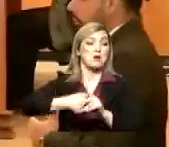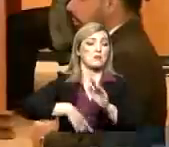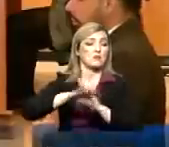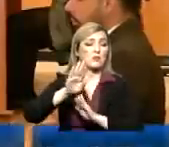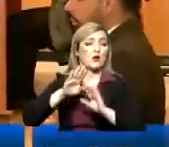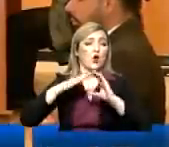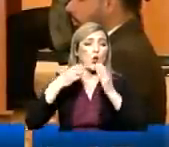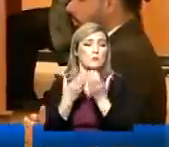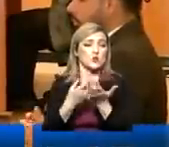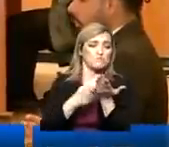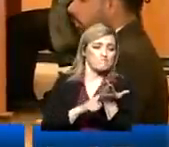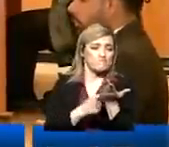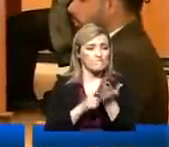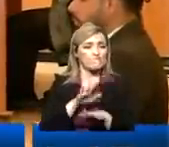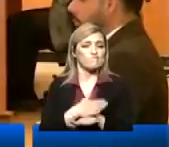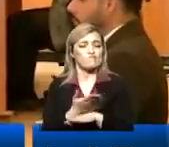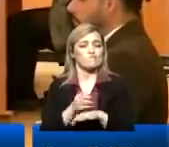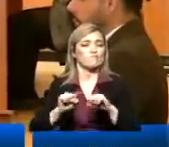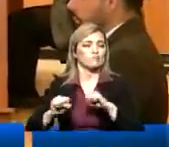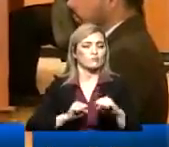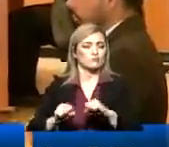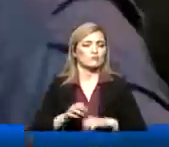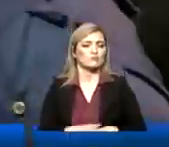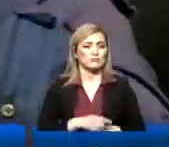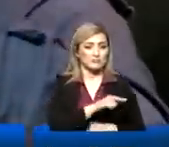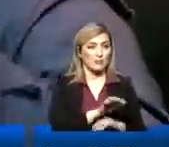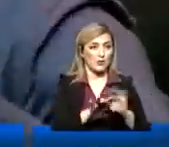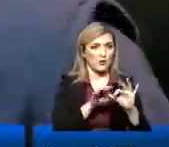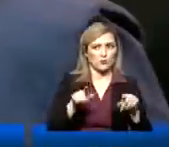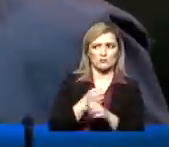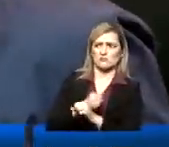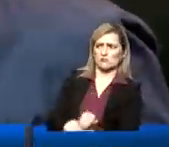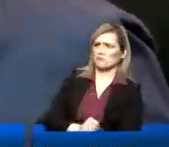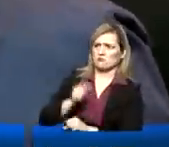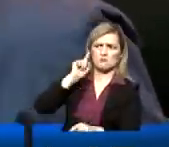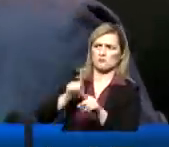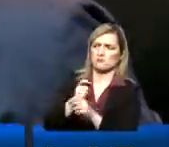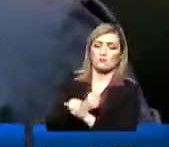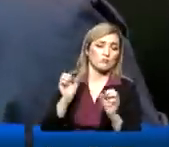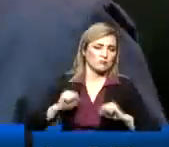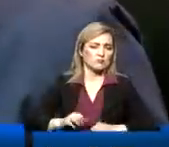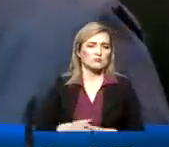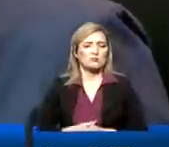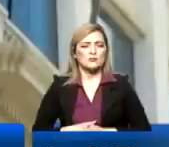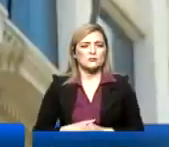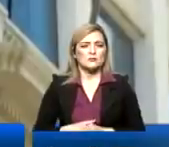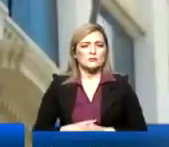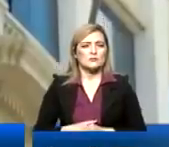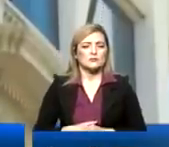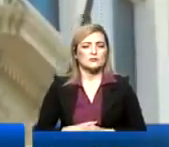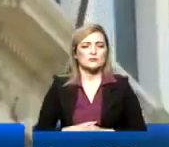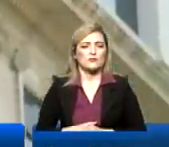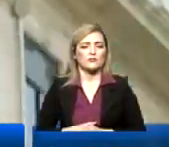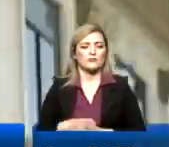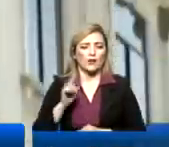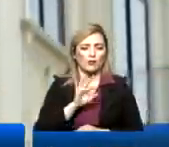armar una comisión que analice las causales del trámite e incluso Morales podría apelar la decisión al del Tribunal Contencioso Electoral. Carlos Luis